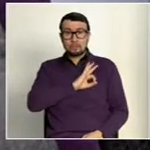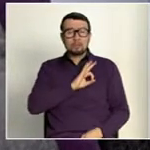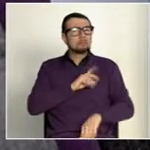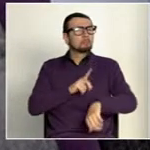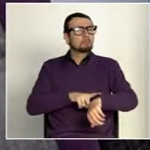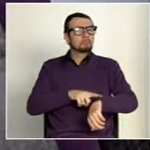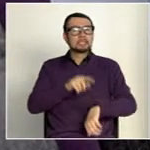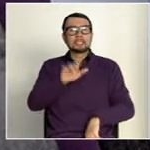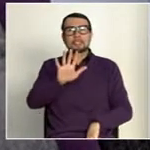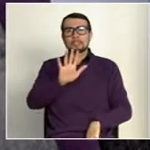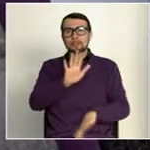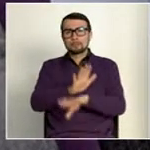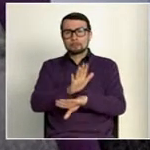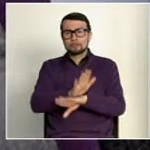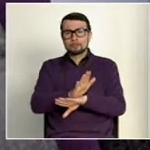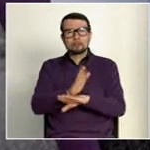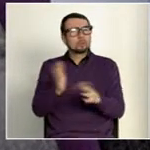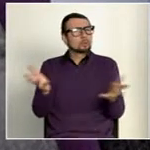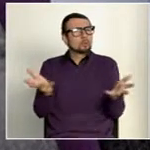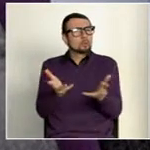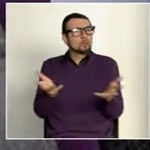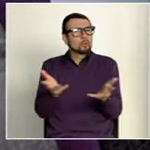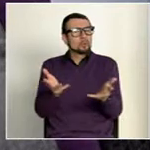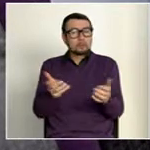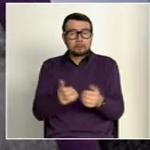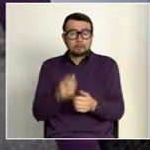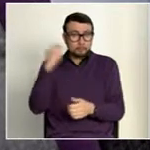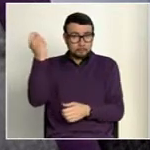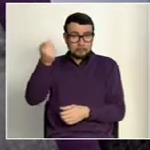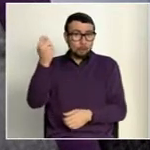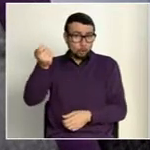5 de la tarde en el auditorio